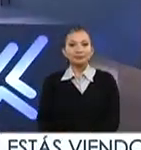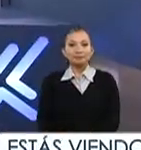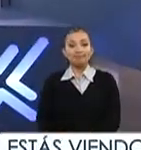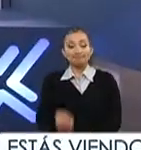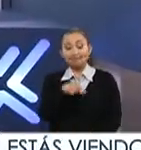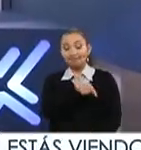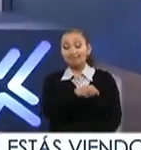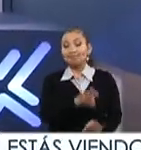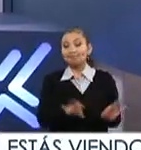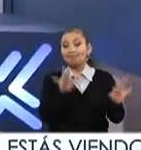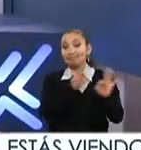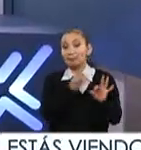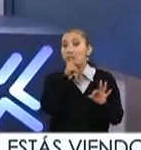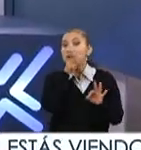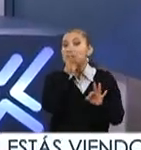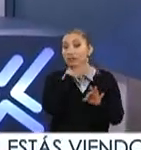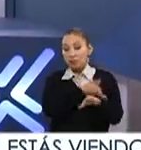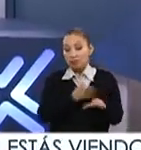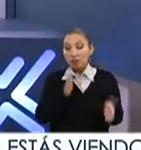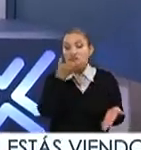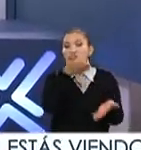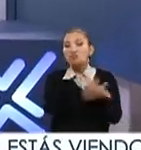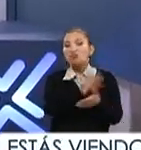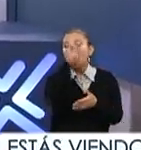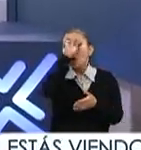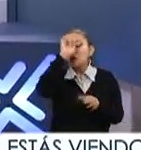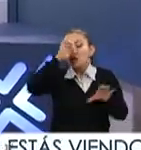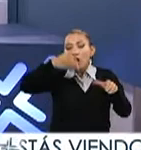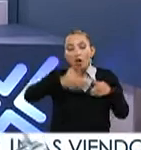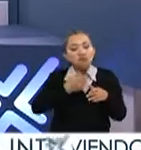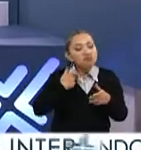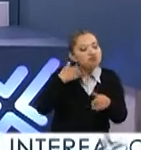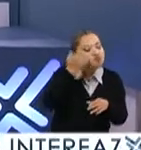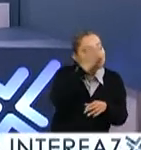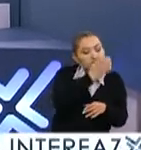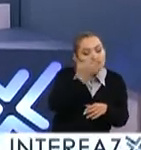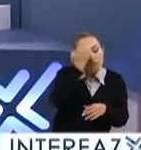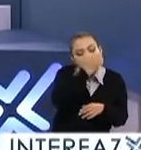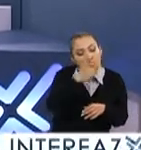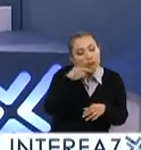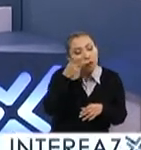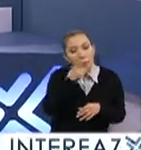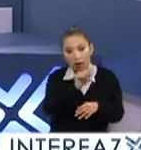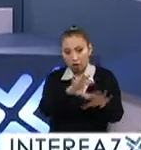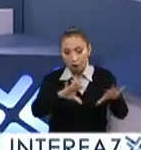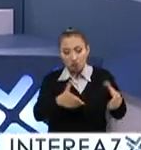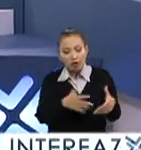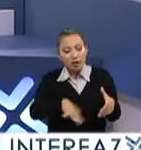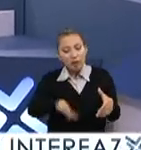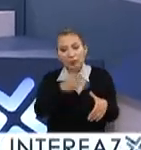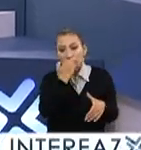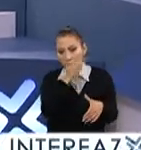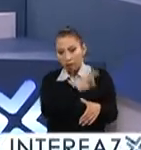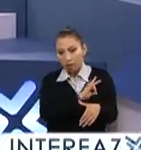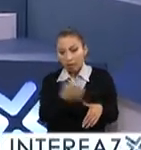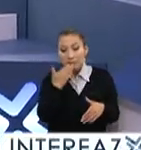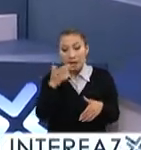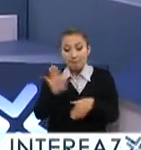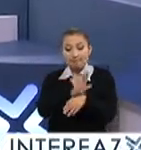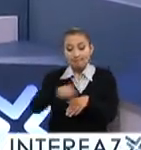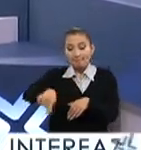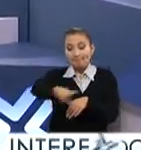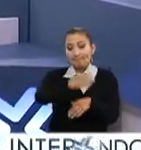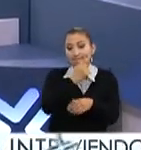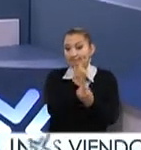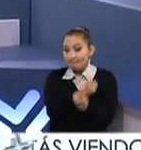Pues ahí está, importante que los padres de familia se involucren en estos consejos. Por supuesto, es toda una comunidad educativa por el bien de los